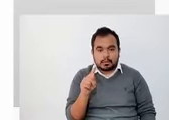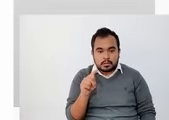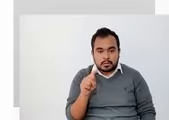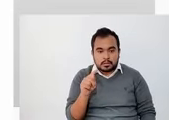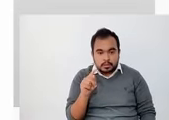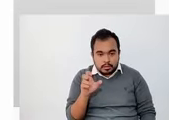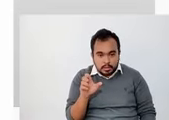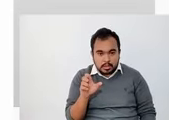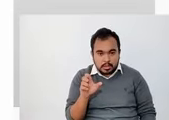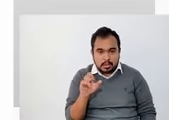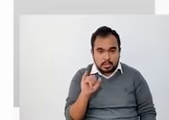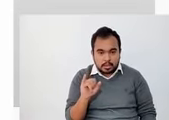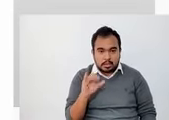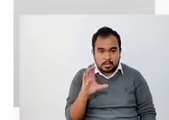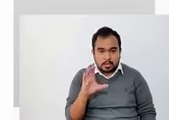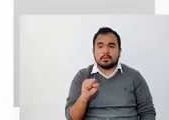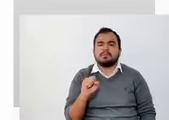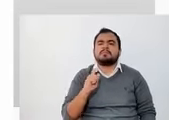son